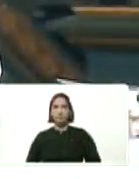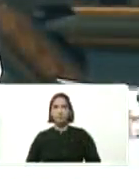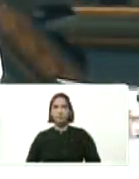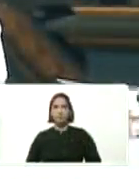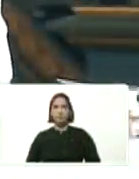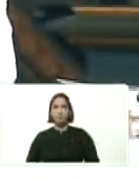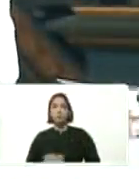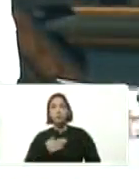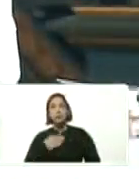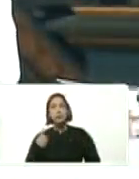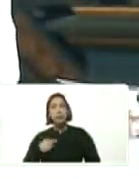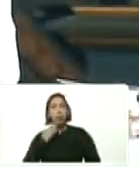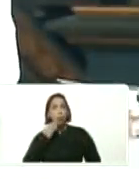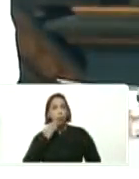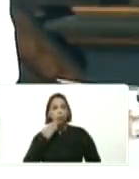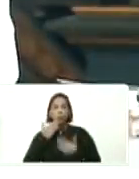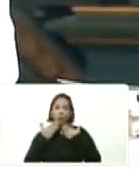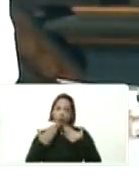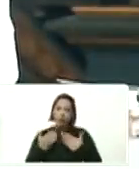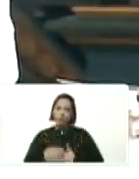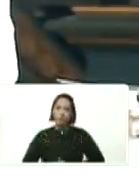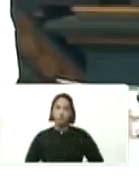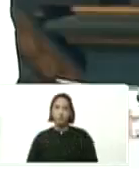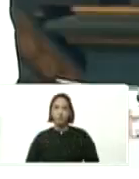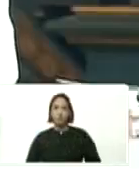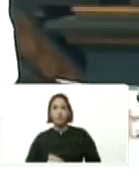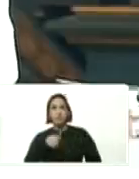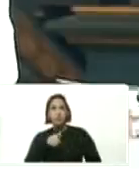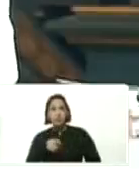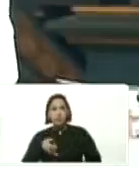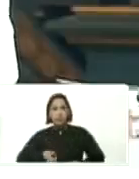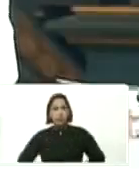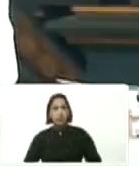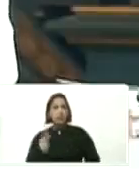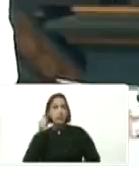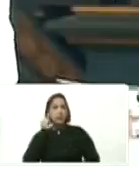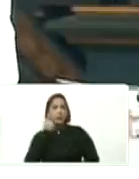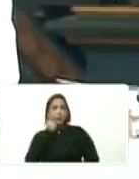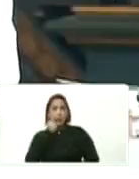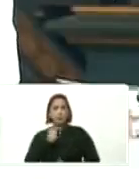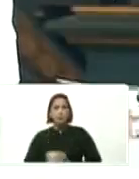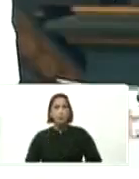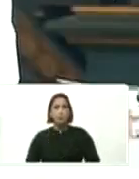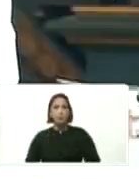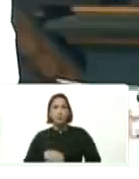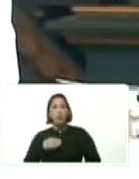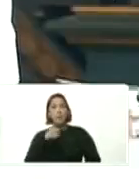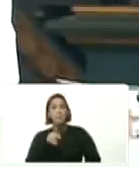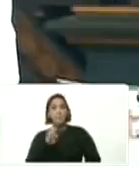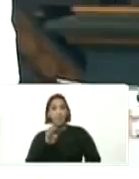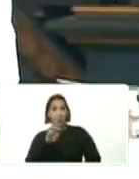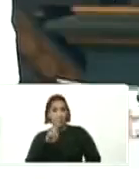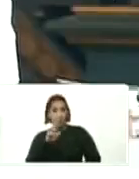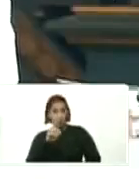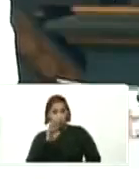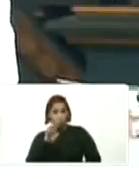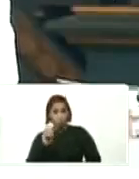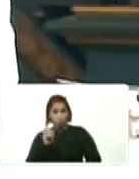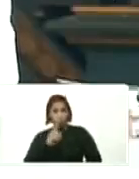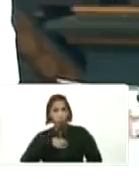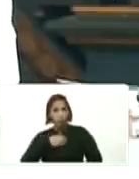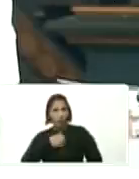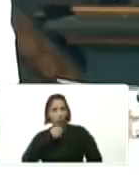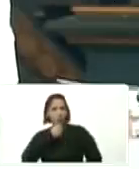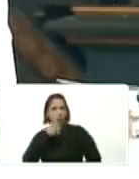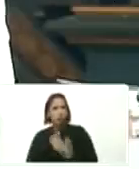Yo tengo la costumbre, gracias Camila, gracias. A ti, a tus hijas, a tu hijo Carvajalino. Tú no te puedes ir aquí sin dar una opinión sobre